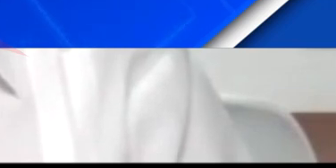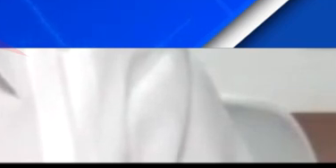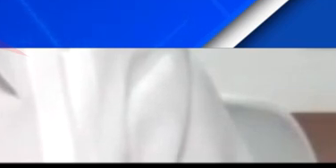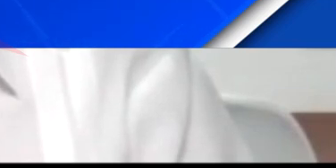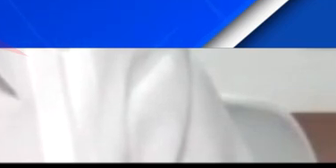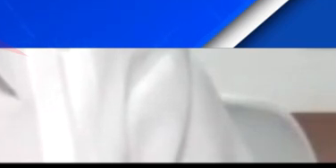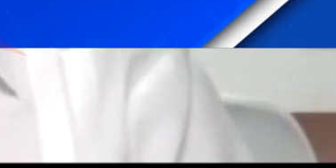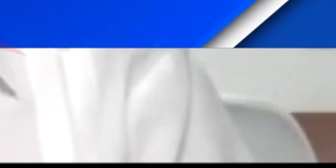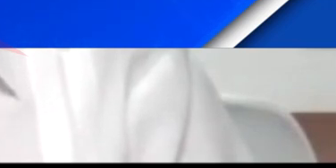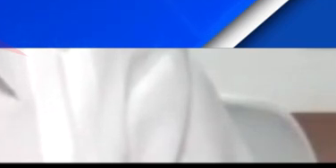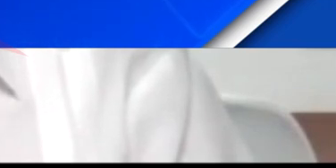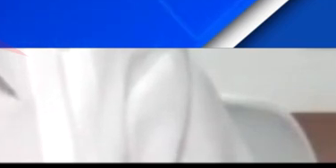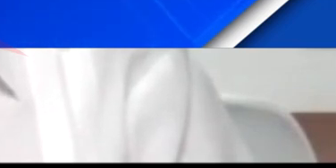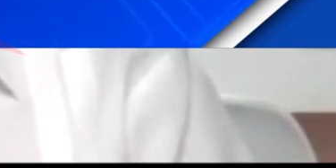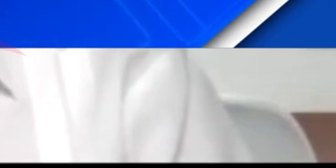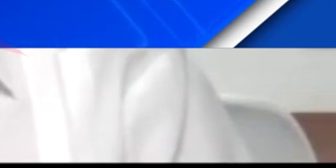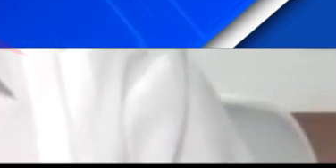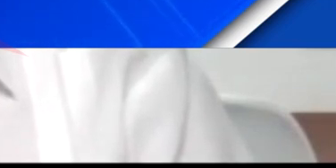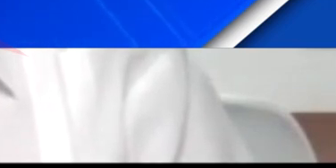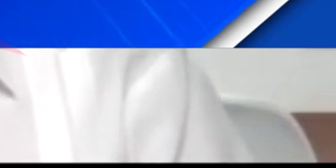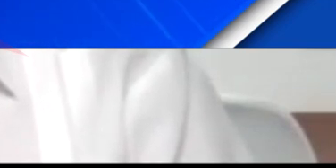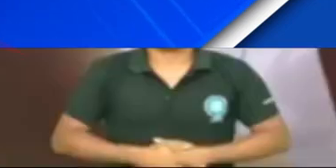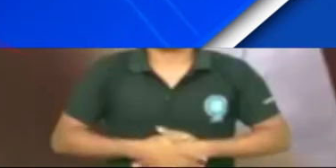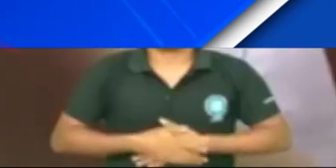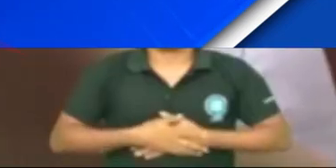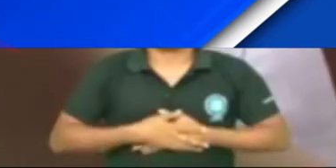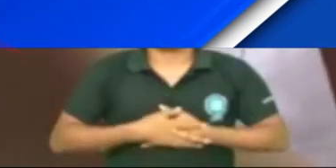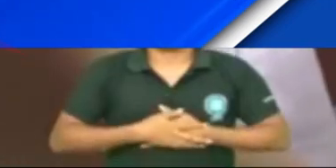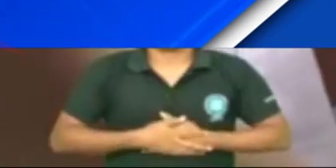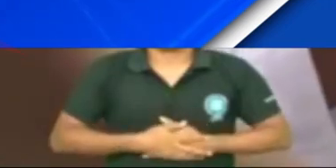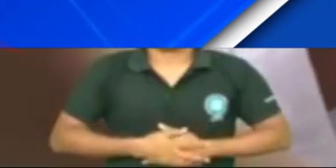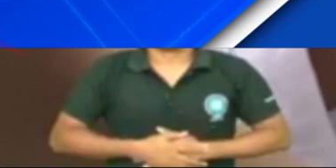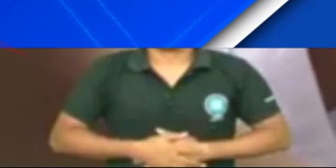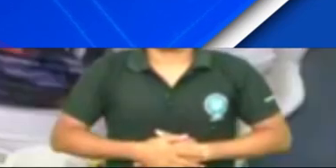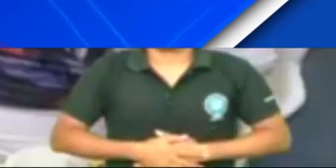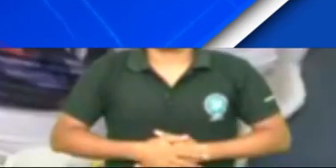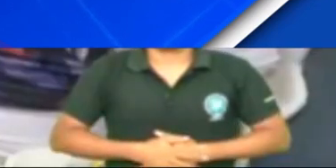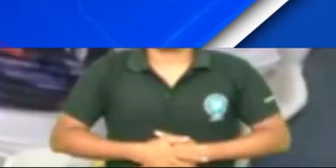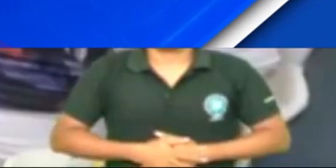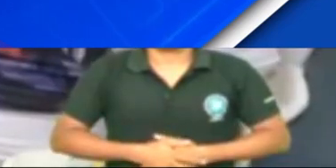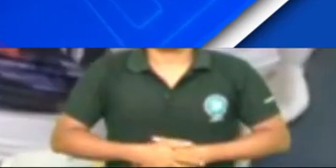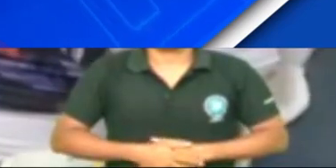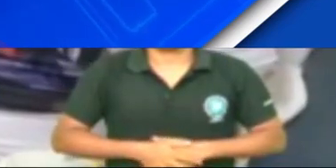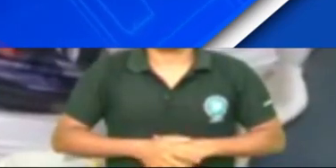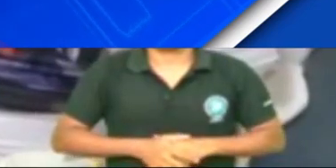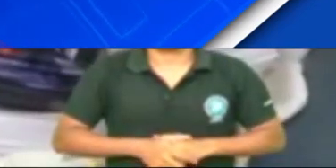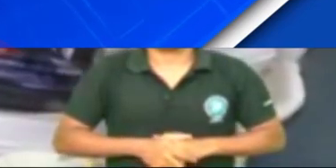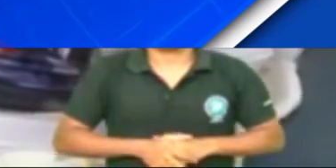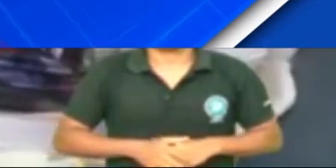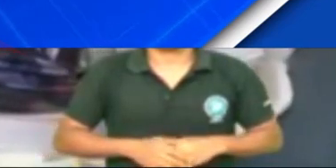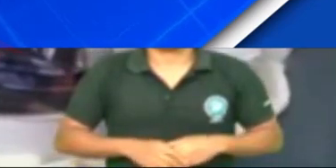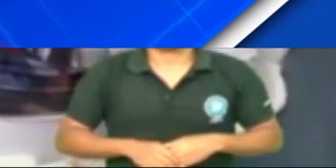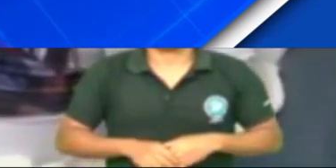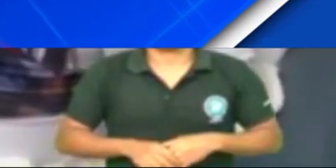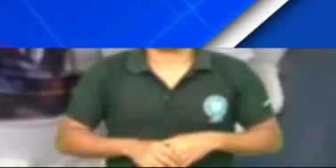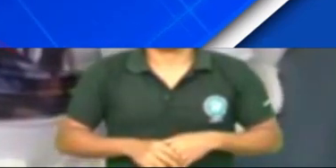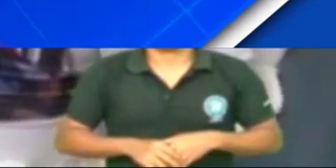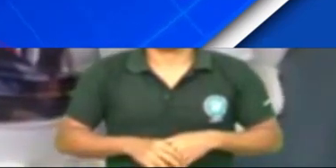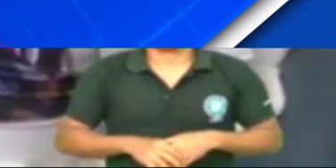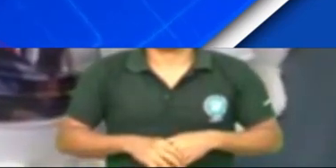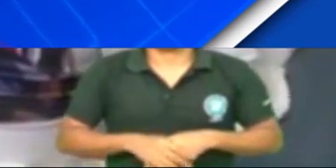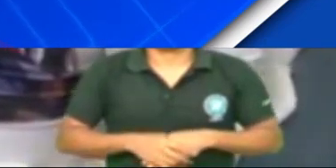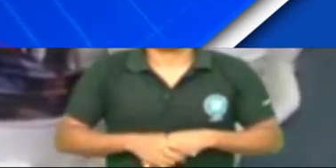te lo metes en la boca rota sobre la boca sobre la sencilla y luego lo coloca en un